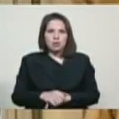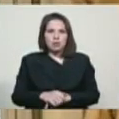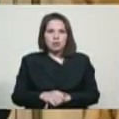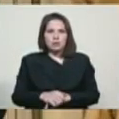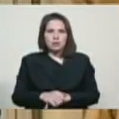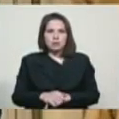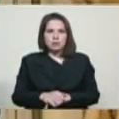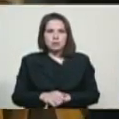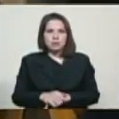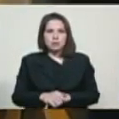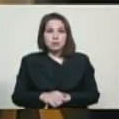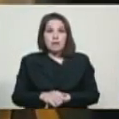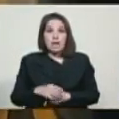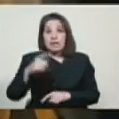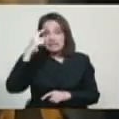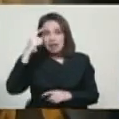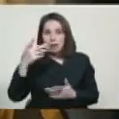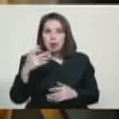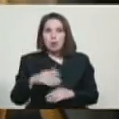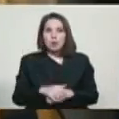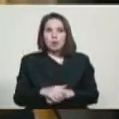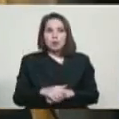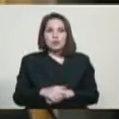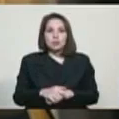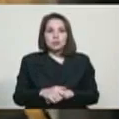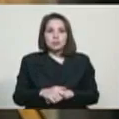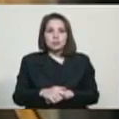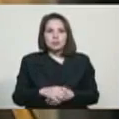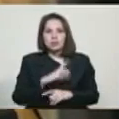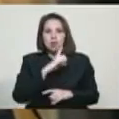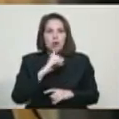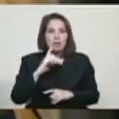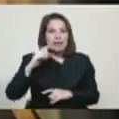Sábelo, que lo sabes todo, sábelo.